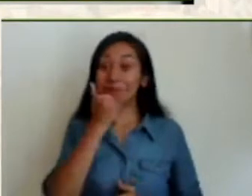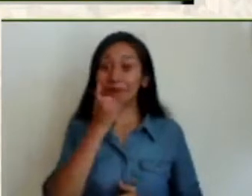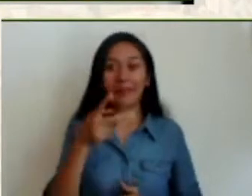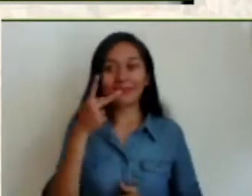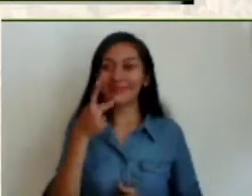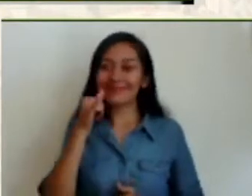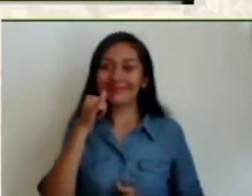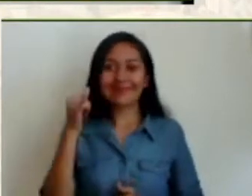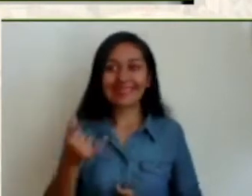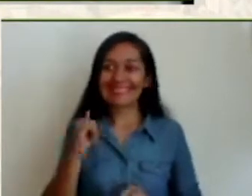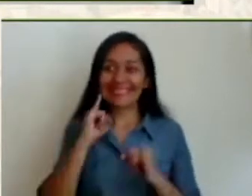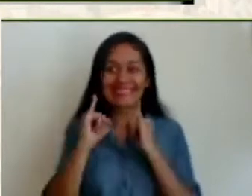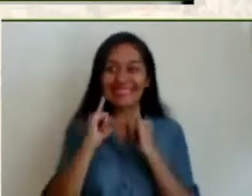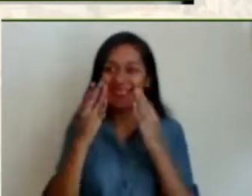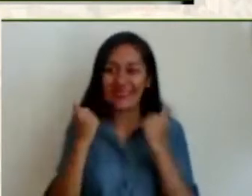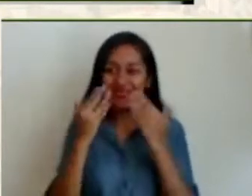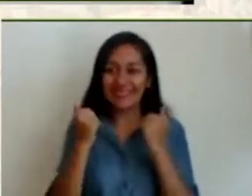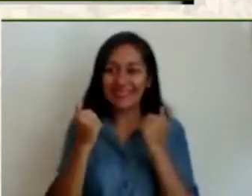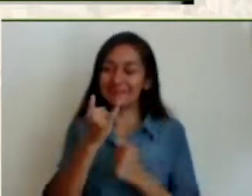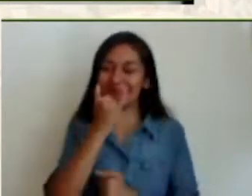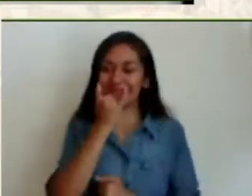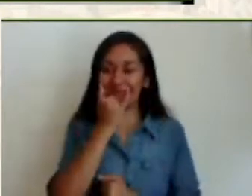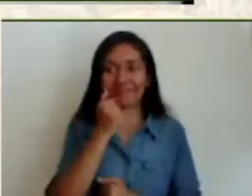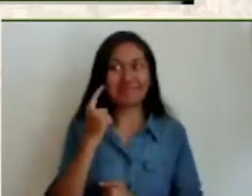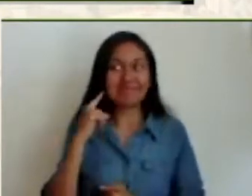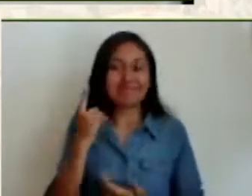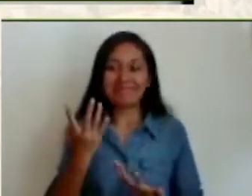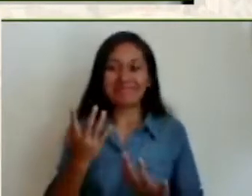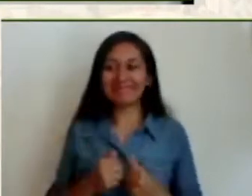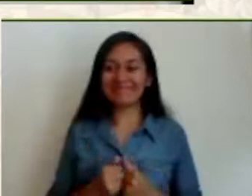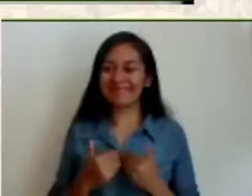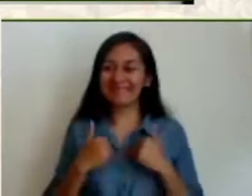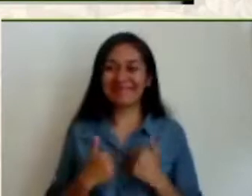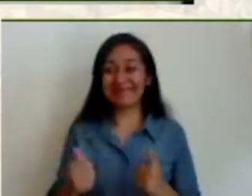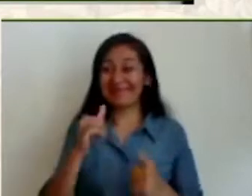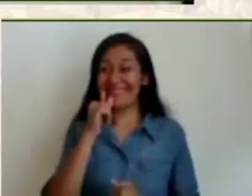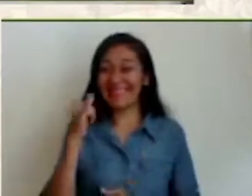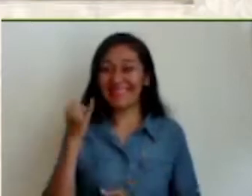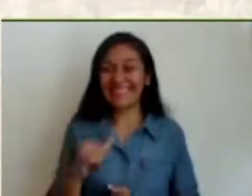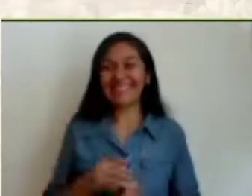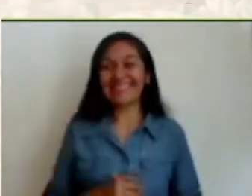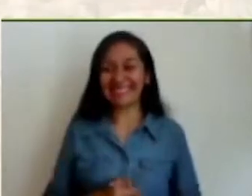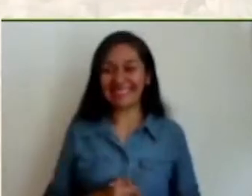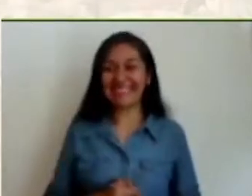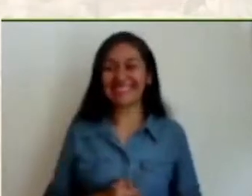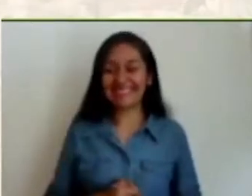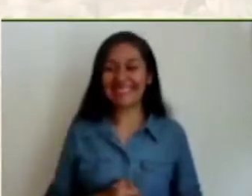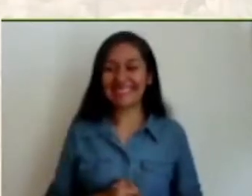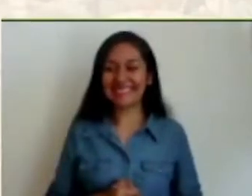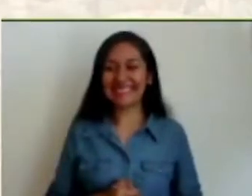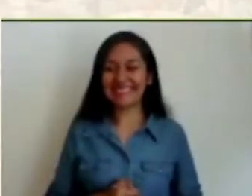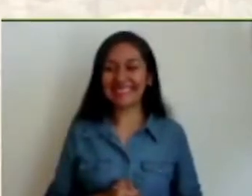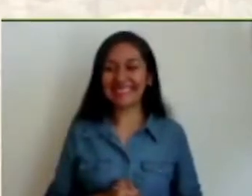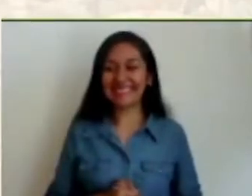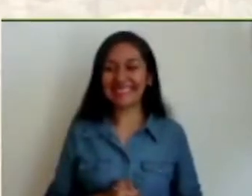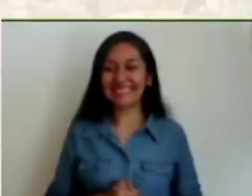in maniera che c'era una sorveglianza reciproca, era uno Stato estremamente basato su equilibri, equilibri di